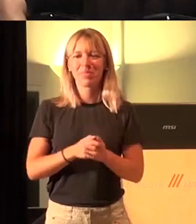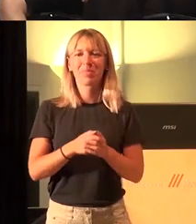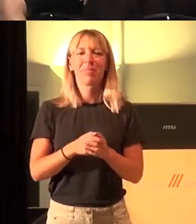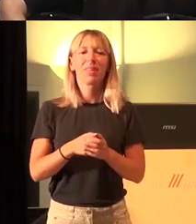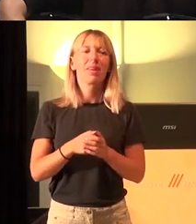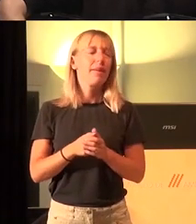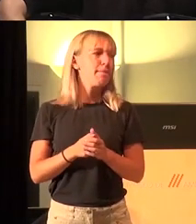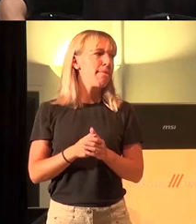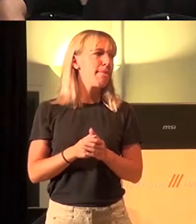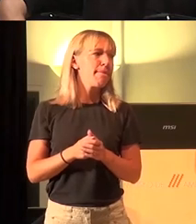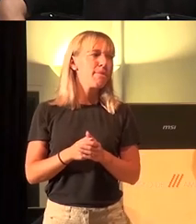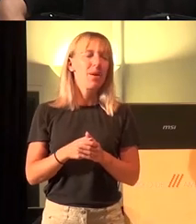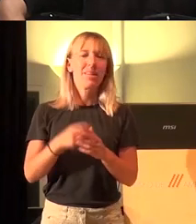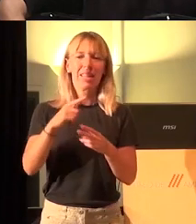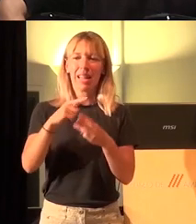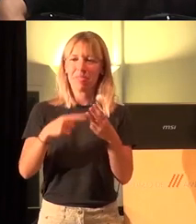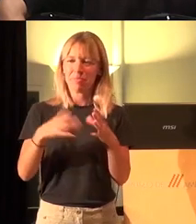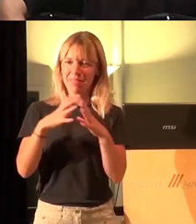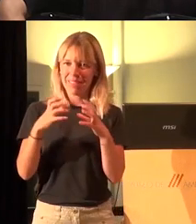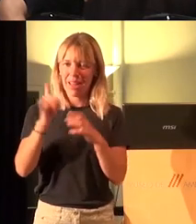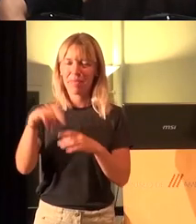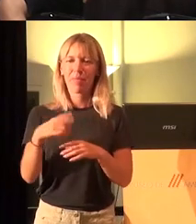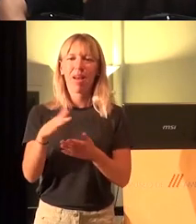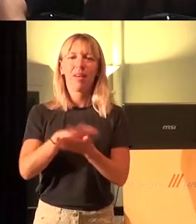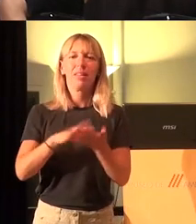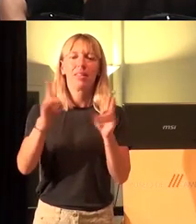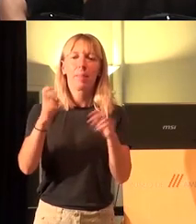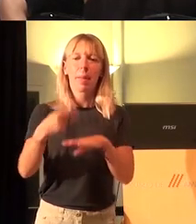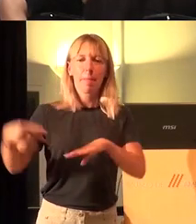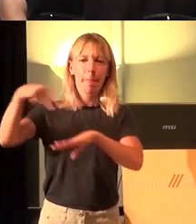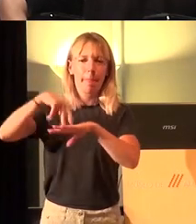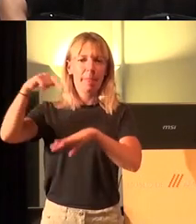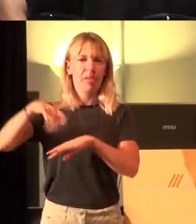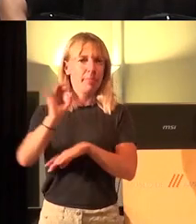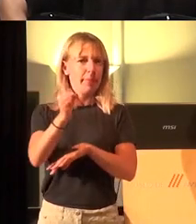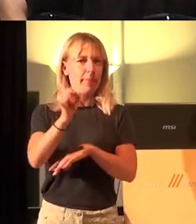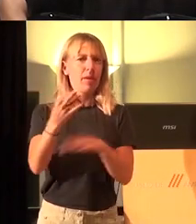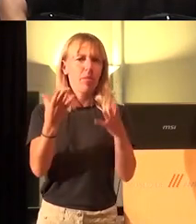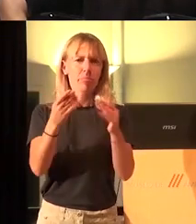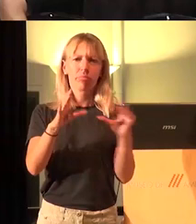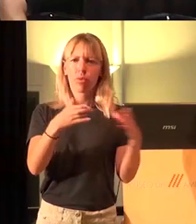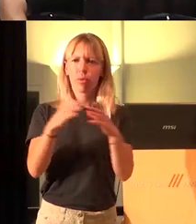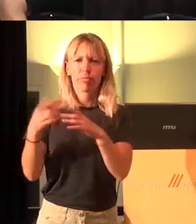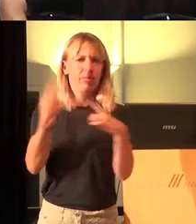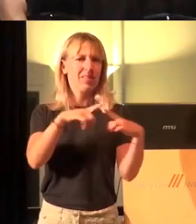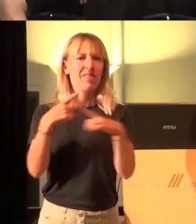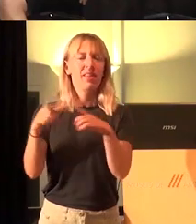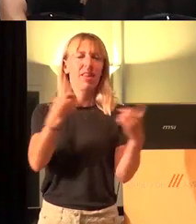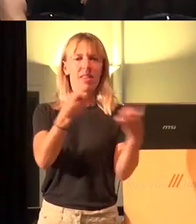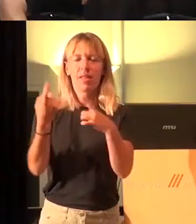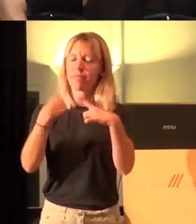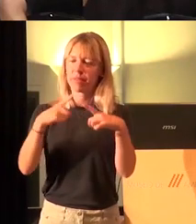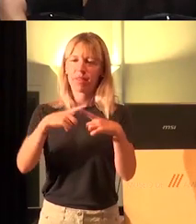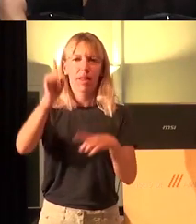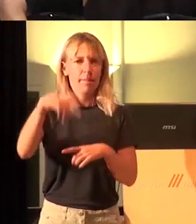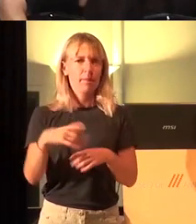tres deseos. Por un lado, hablábamos antes de subirnos aquí, que es verdad que somos muchos colectivos diferentes con necesidades